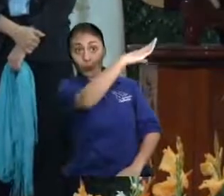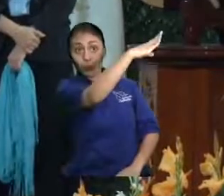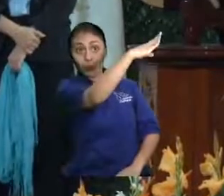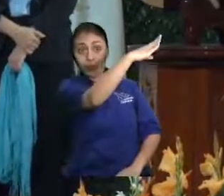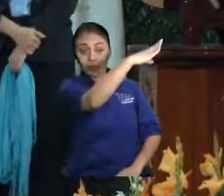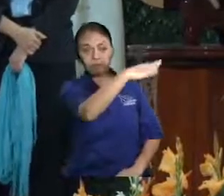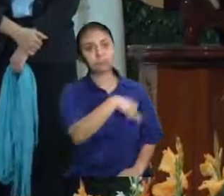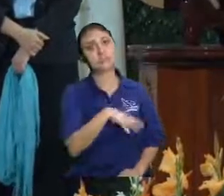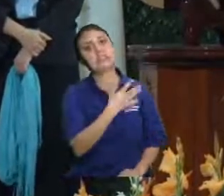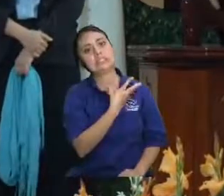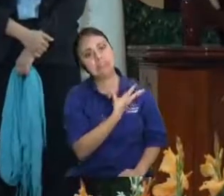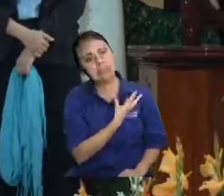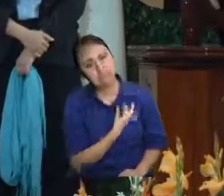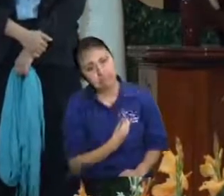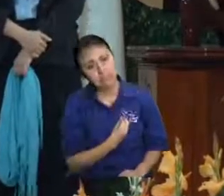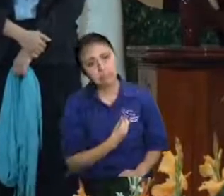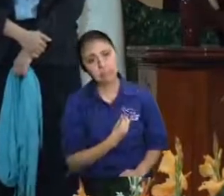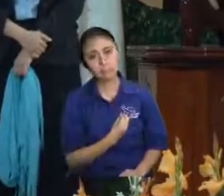Era triste, hermano.